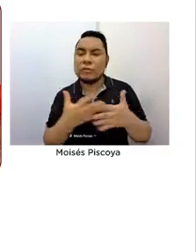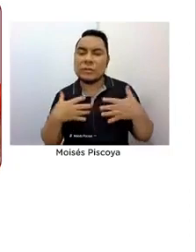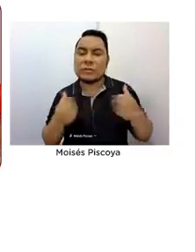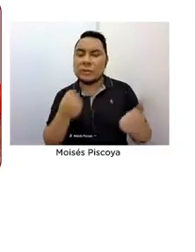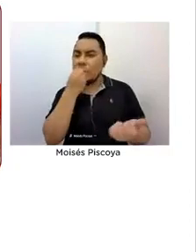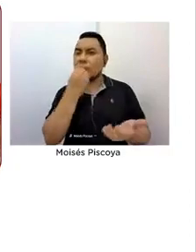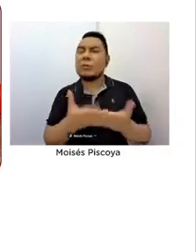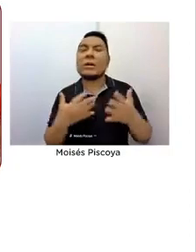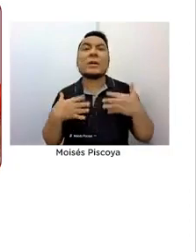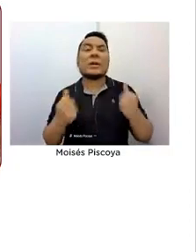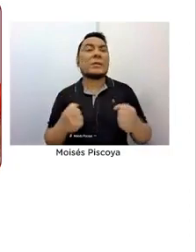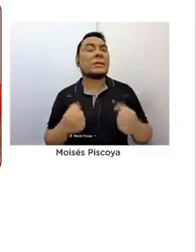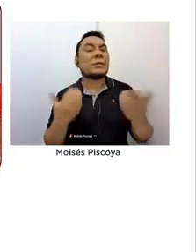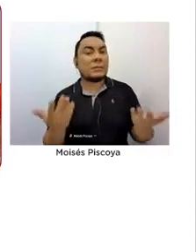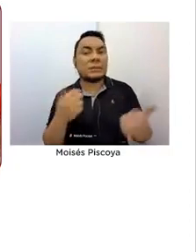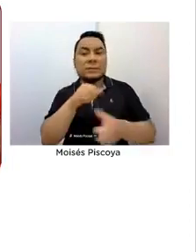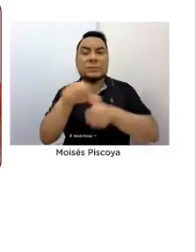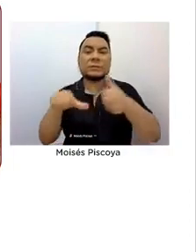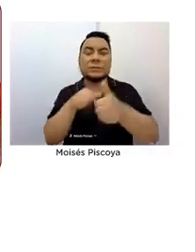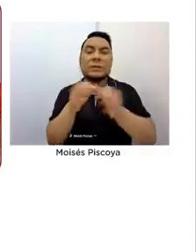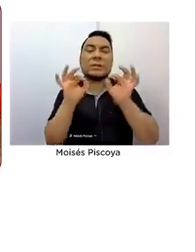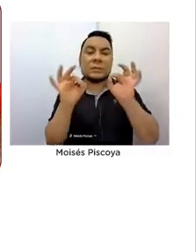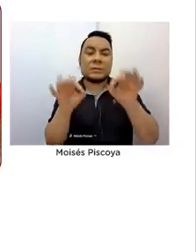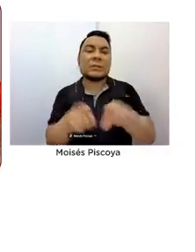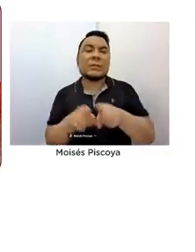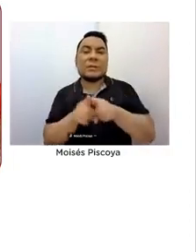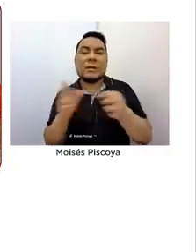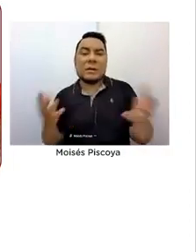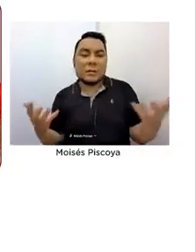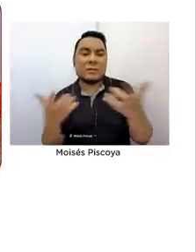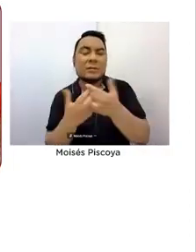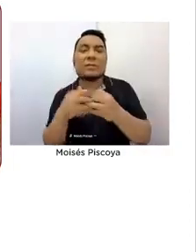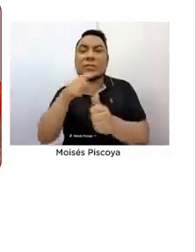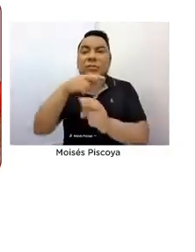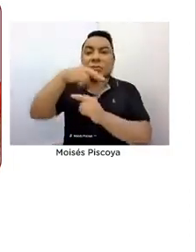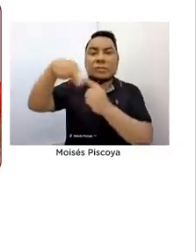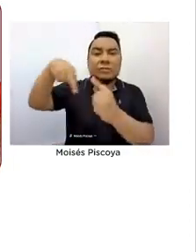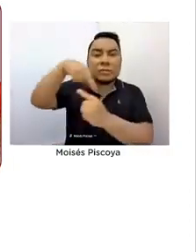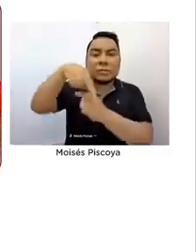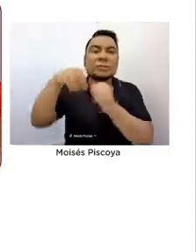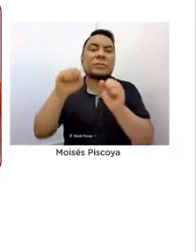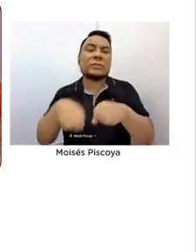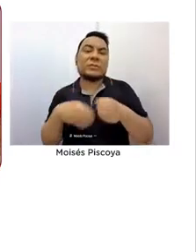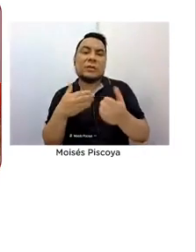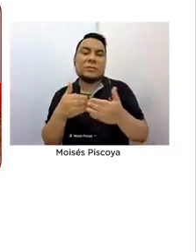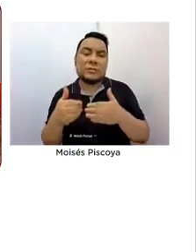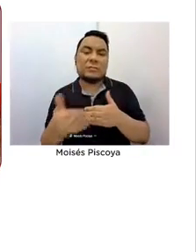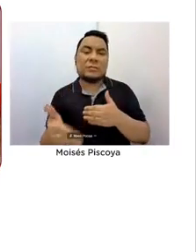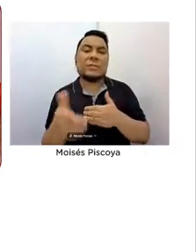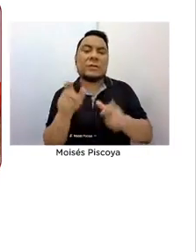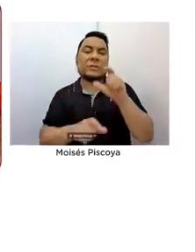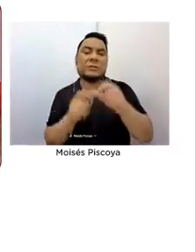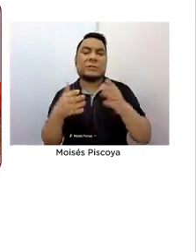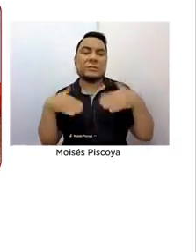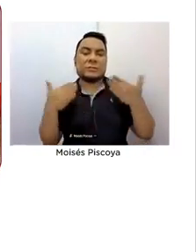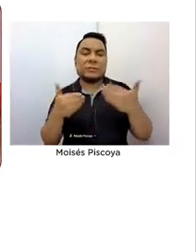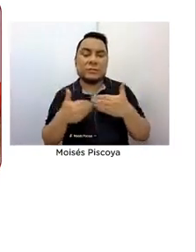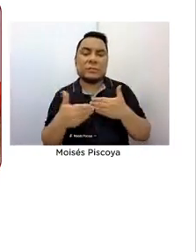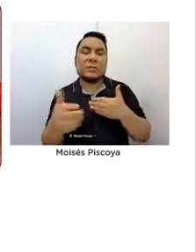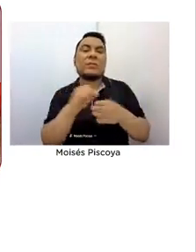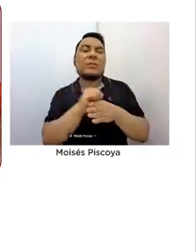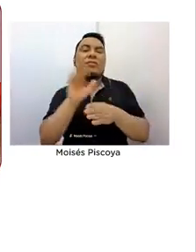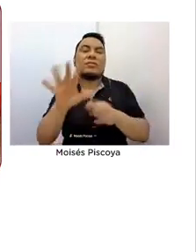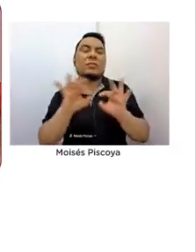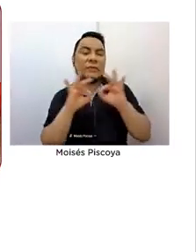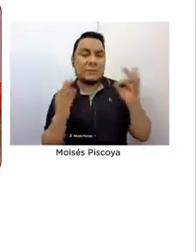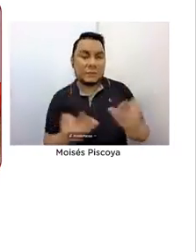alimentación saludable, una convivencia adecuada, un relacionarse con sus entornos, van a ser más adelante los ciudadanos que van a poder llevar eso a la práctica en sus